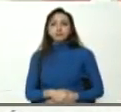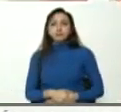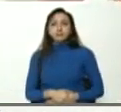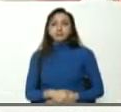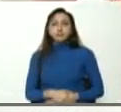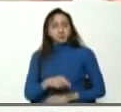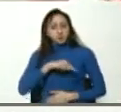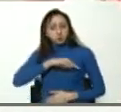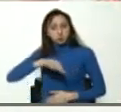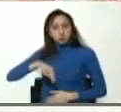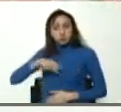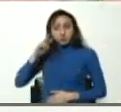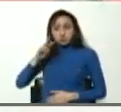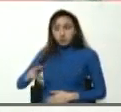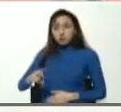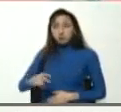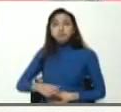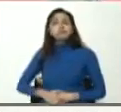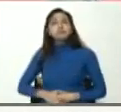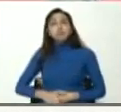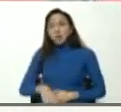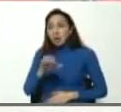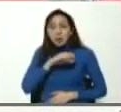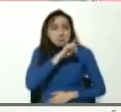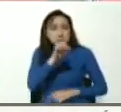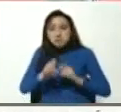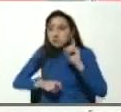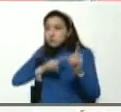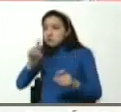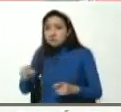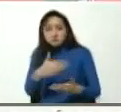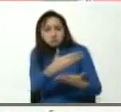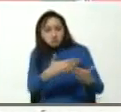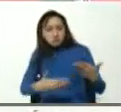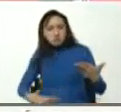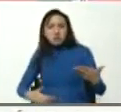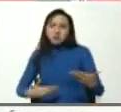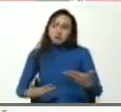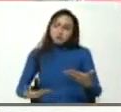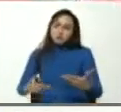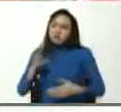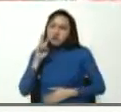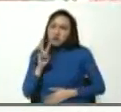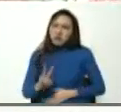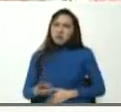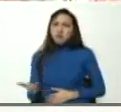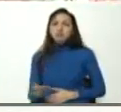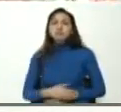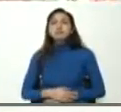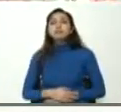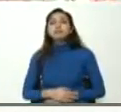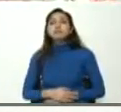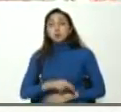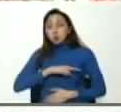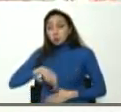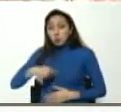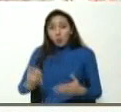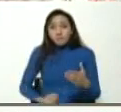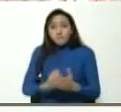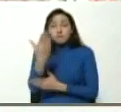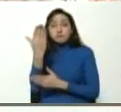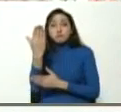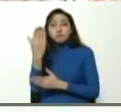nosotros revisamos las encuestas y por dentro nos dijimos tenemos que fundar